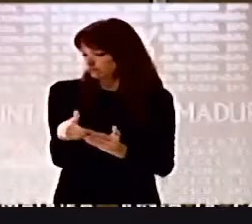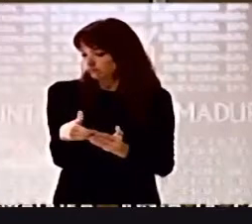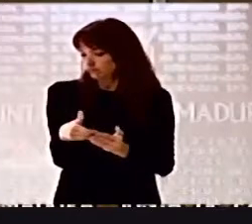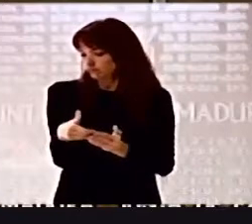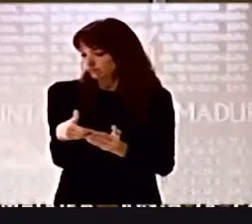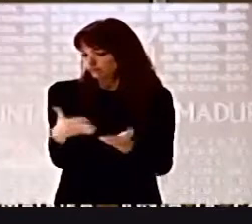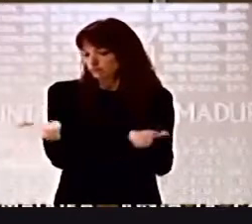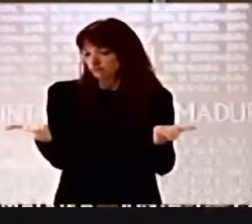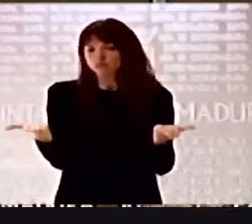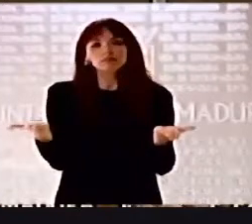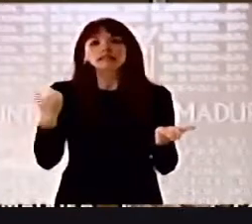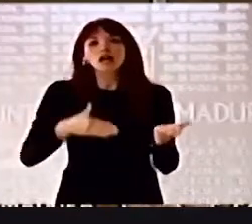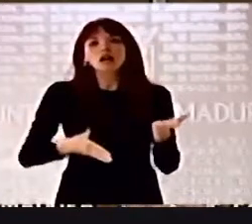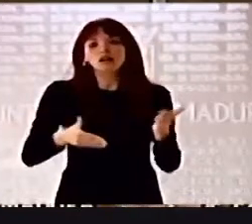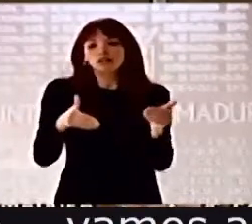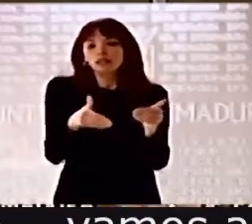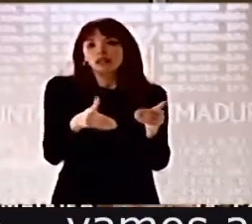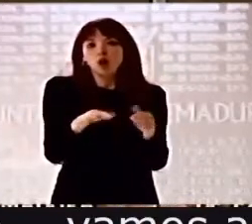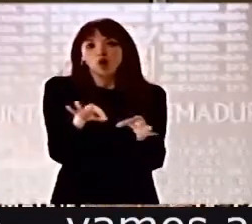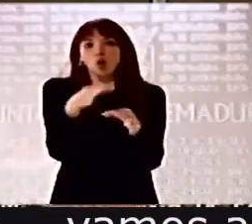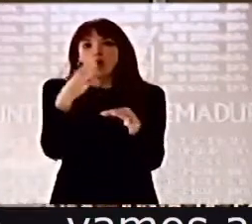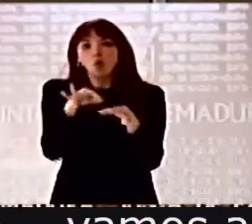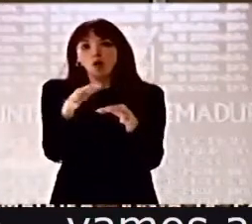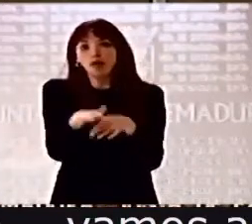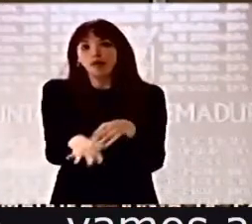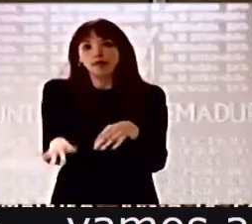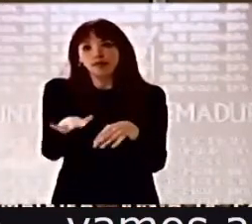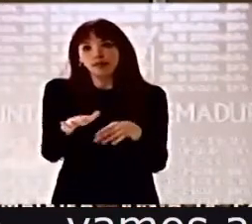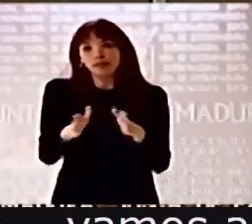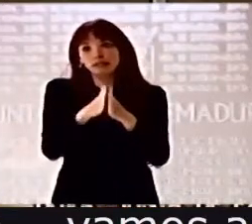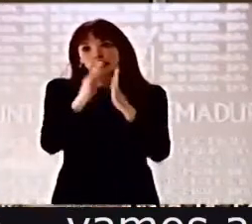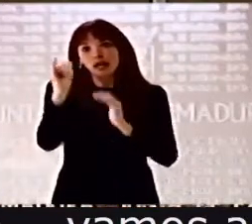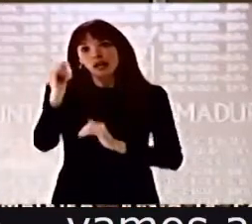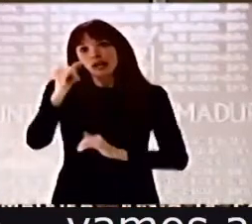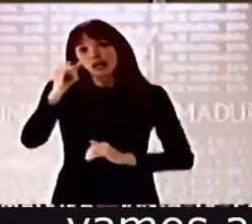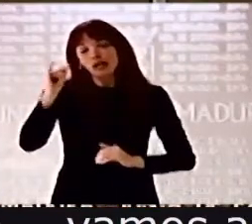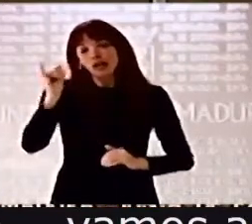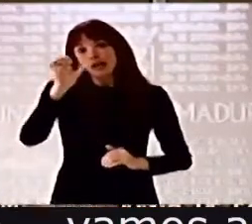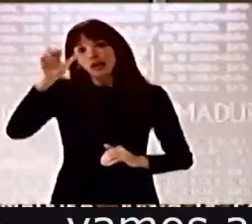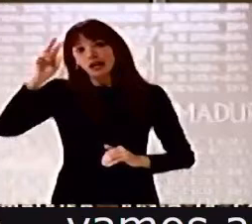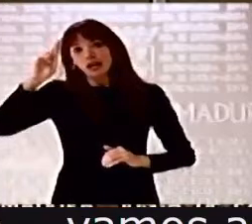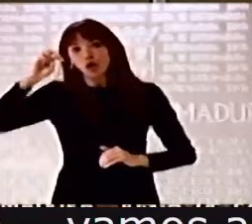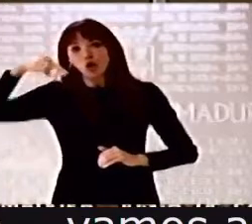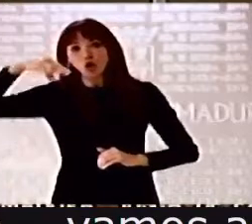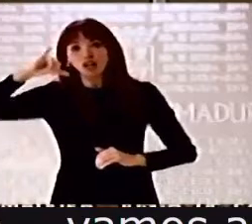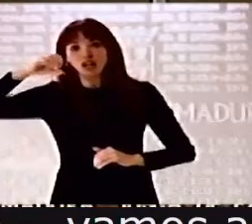¿Que vamos a tomar las uvas en la carrera de San Jerónimo? Después de un año.